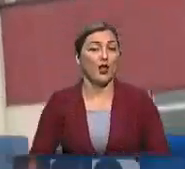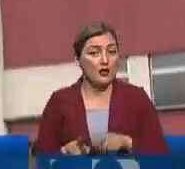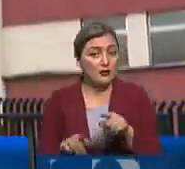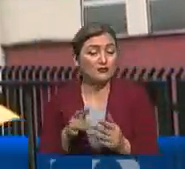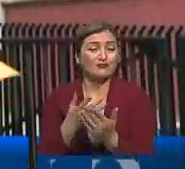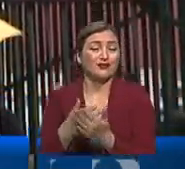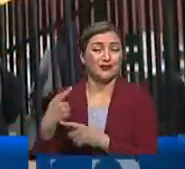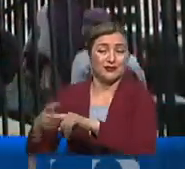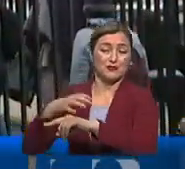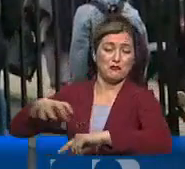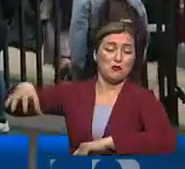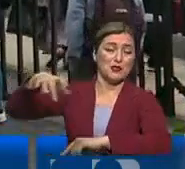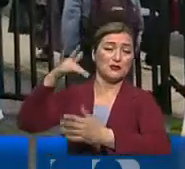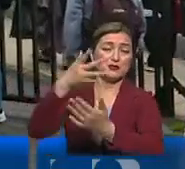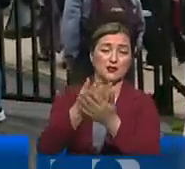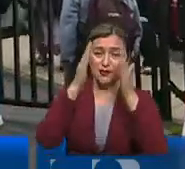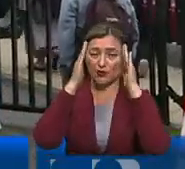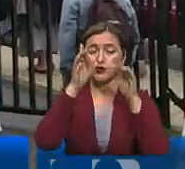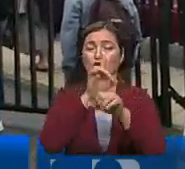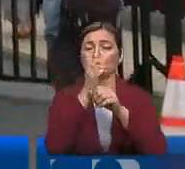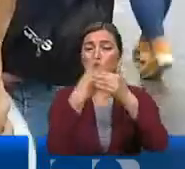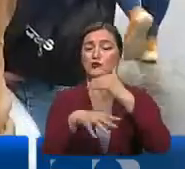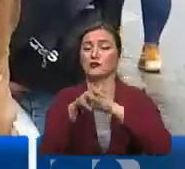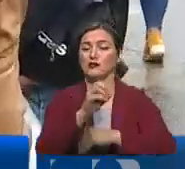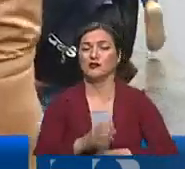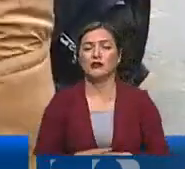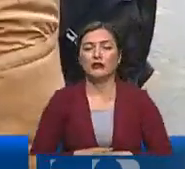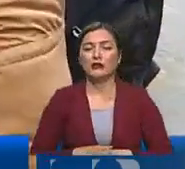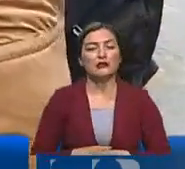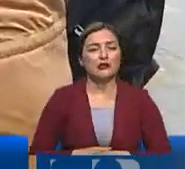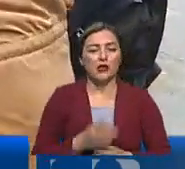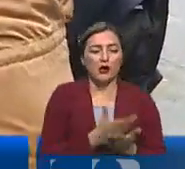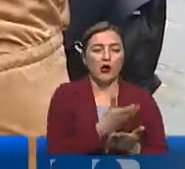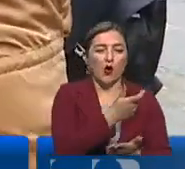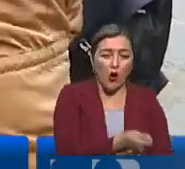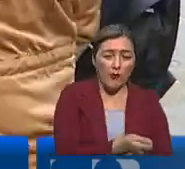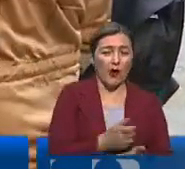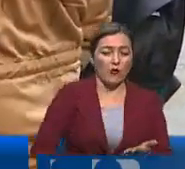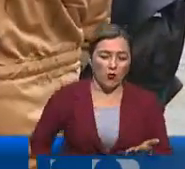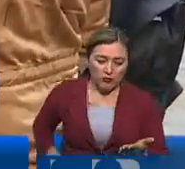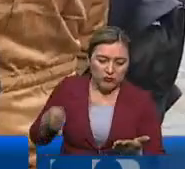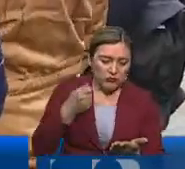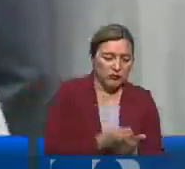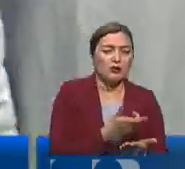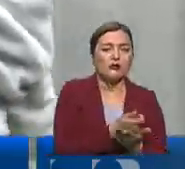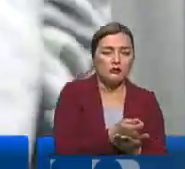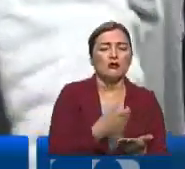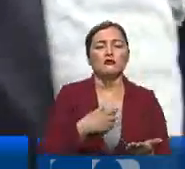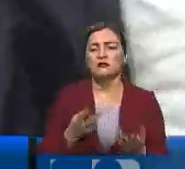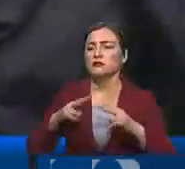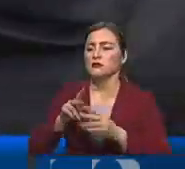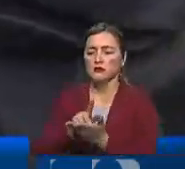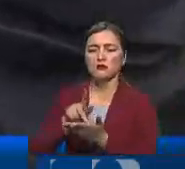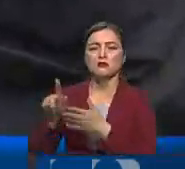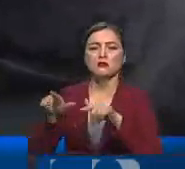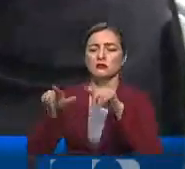llegado desde otras ciudades en busca de atención para sus hijos y señalan que a la compra de medicamentos con dinero de su bolsillo deben sumar el pago